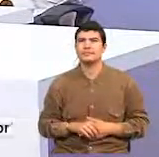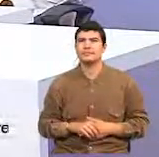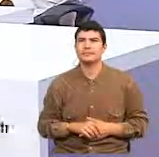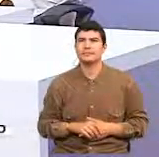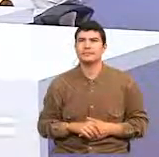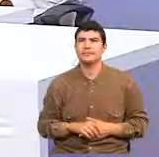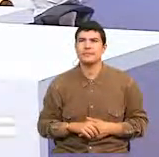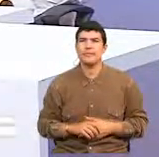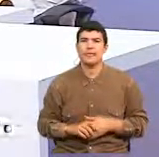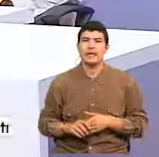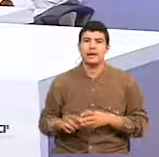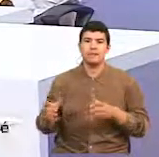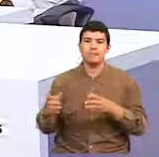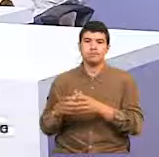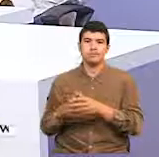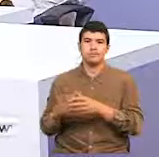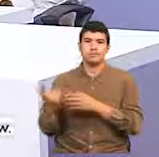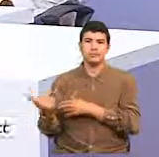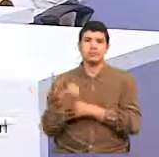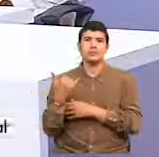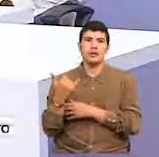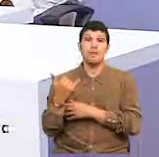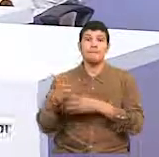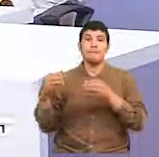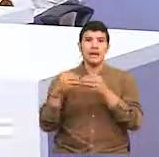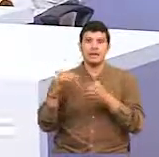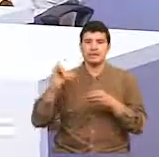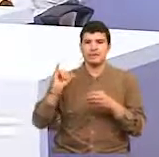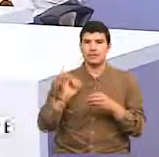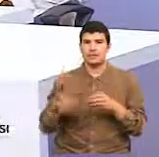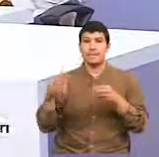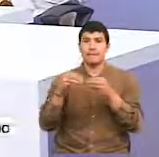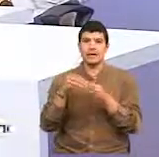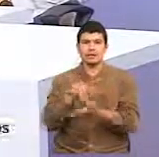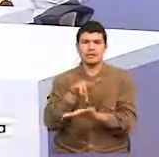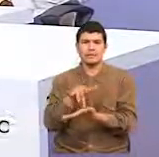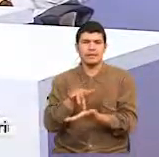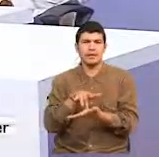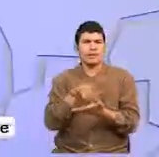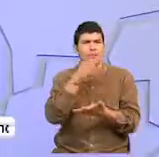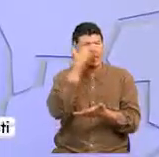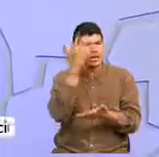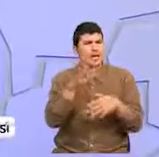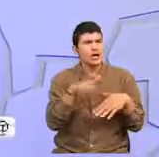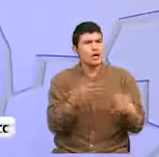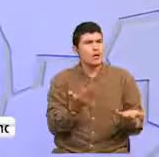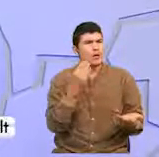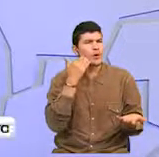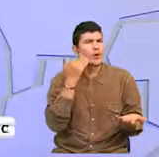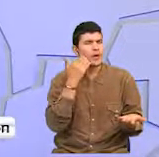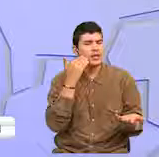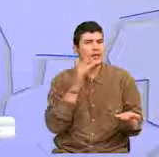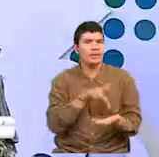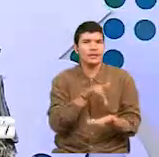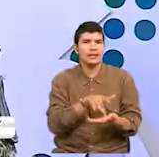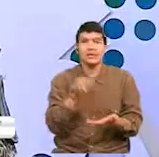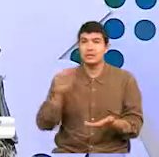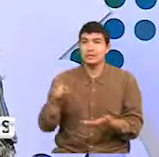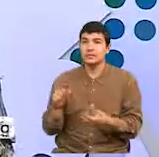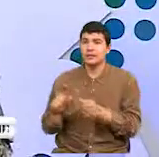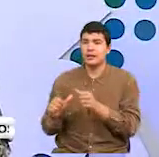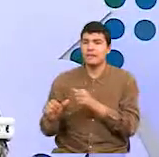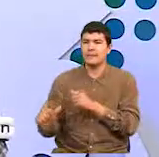pero se habla ahora de que va a haber mayor presencia militar. ¿Por qué, cómo y cuándo se daría esa presencia? Sí, la presencia ha sido